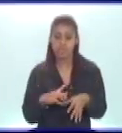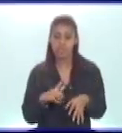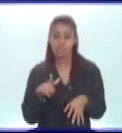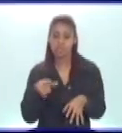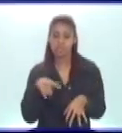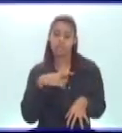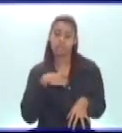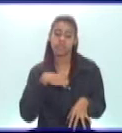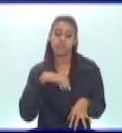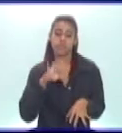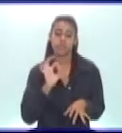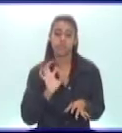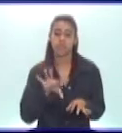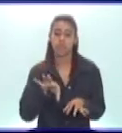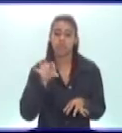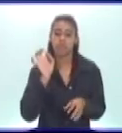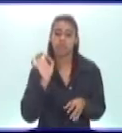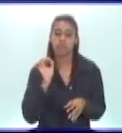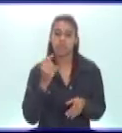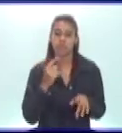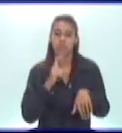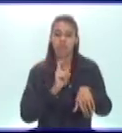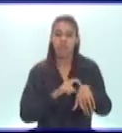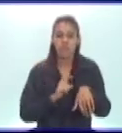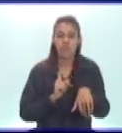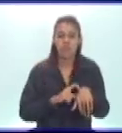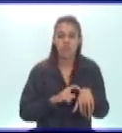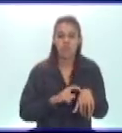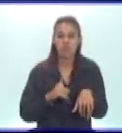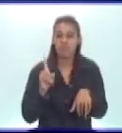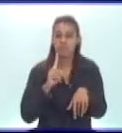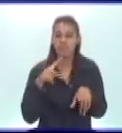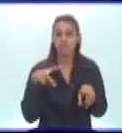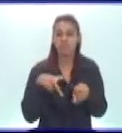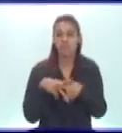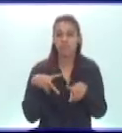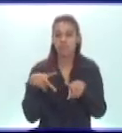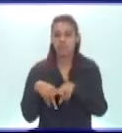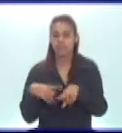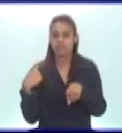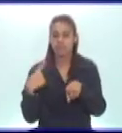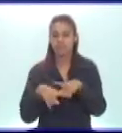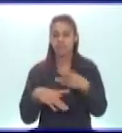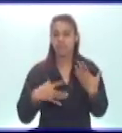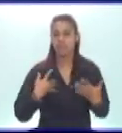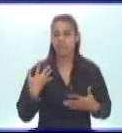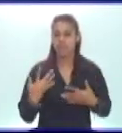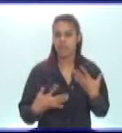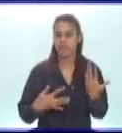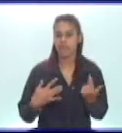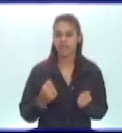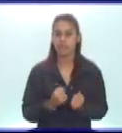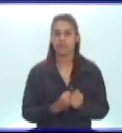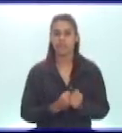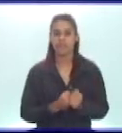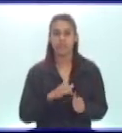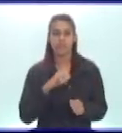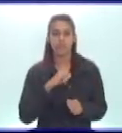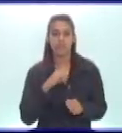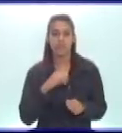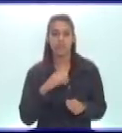sea el que escoja cuál es la mejor hora sin interrumpir sus otras actividades, igual que las actividades que realizan los